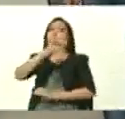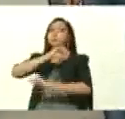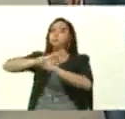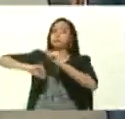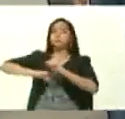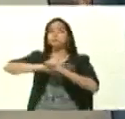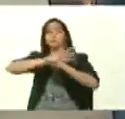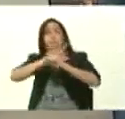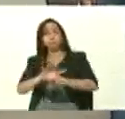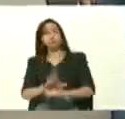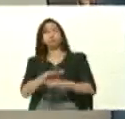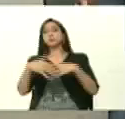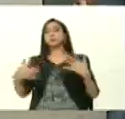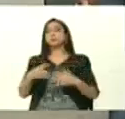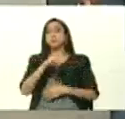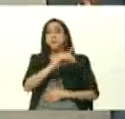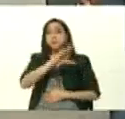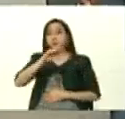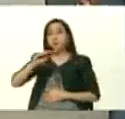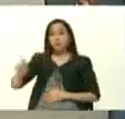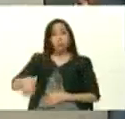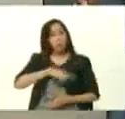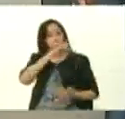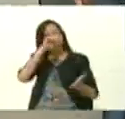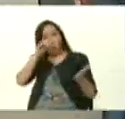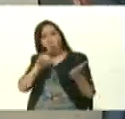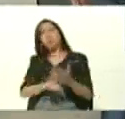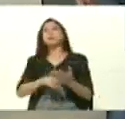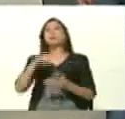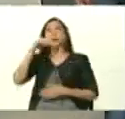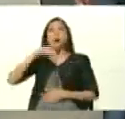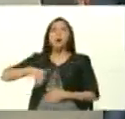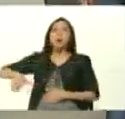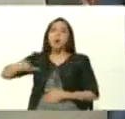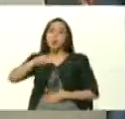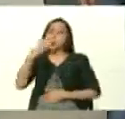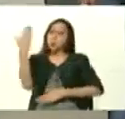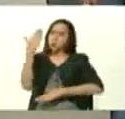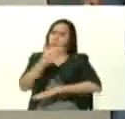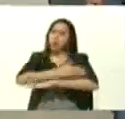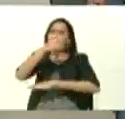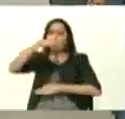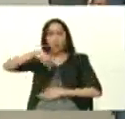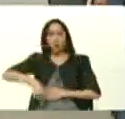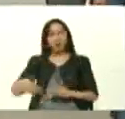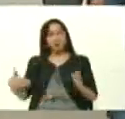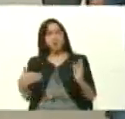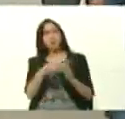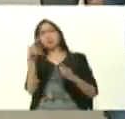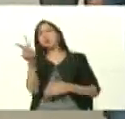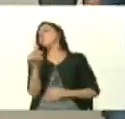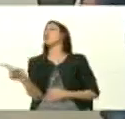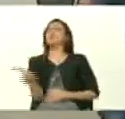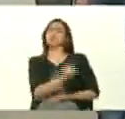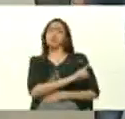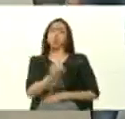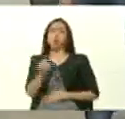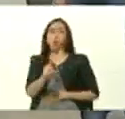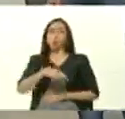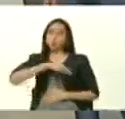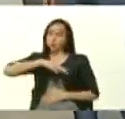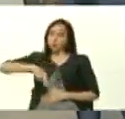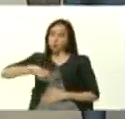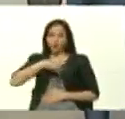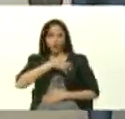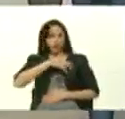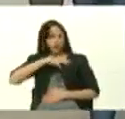a prácticamente el 100% del pueblo venezolano. No hay bloqueo que pueda con Venezuela, no hay bloqueo que pueda con nuestra